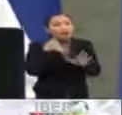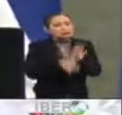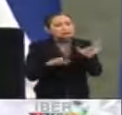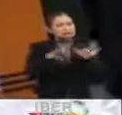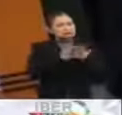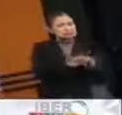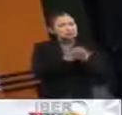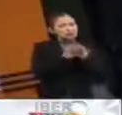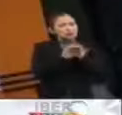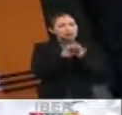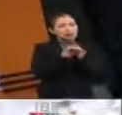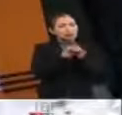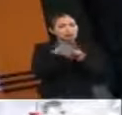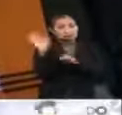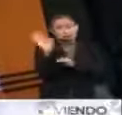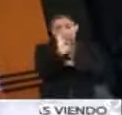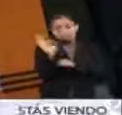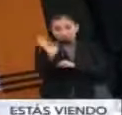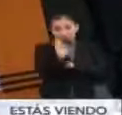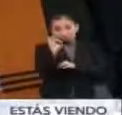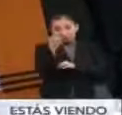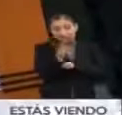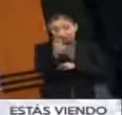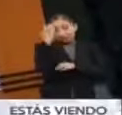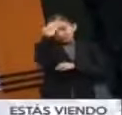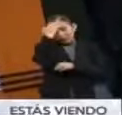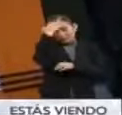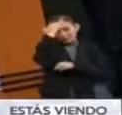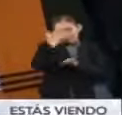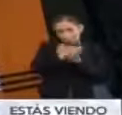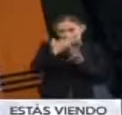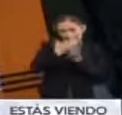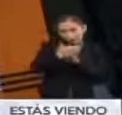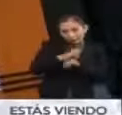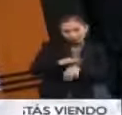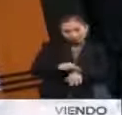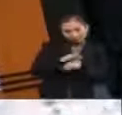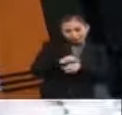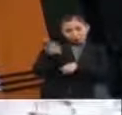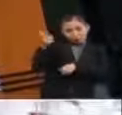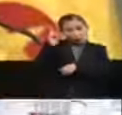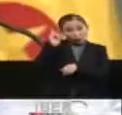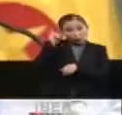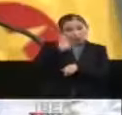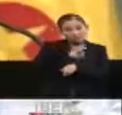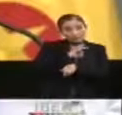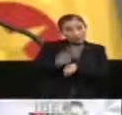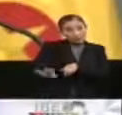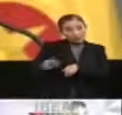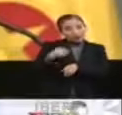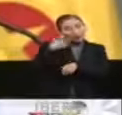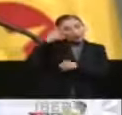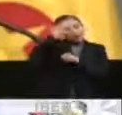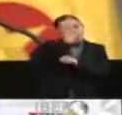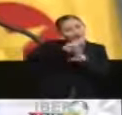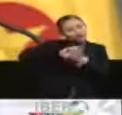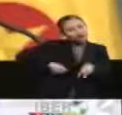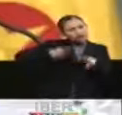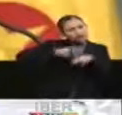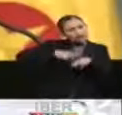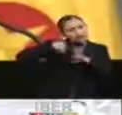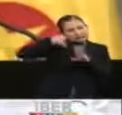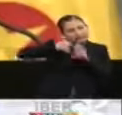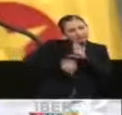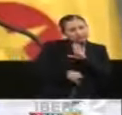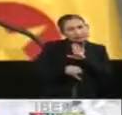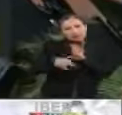profundizarse, de tal manera que esta experiencia que se está viviendo ojalá y pueda ser analizada al